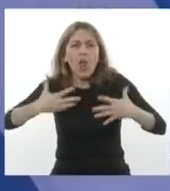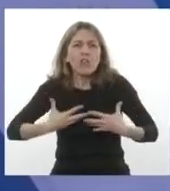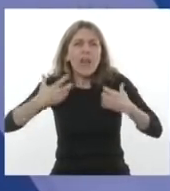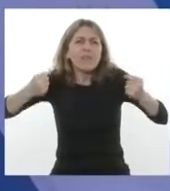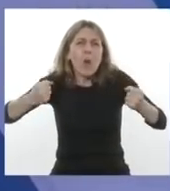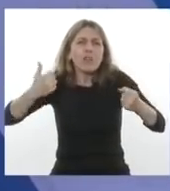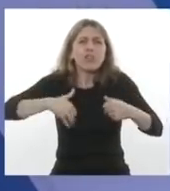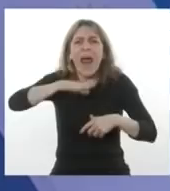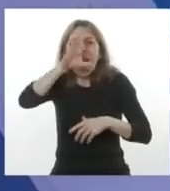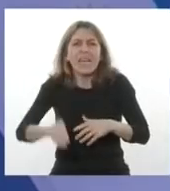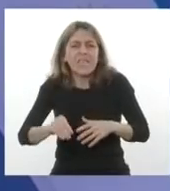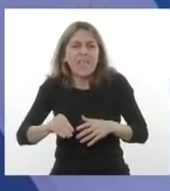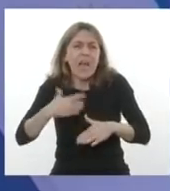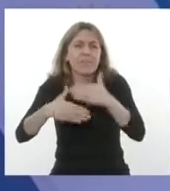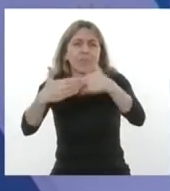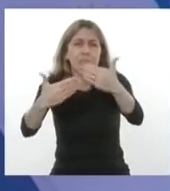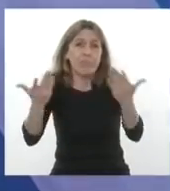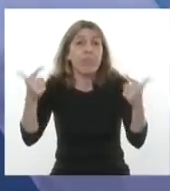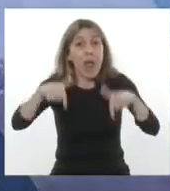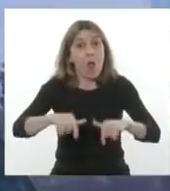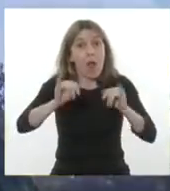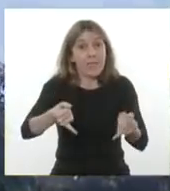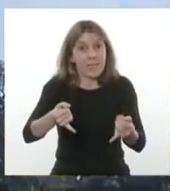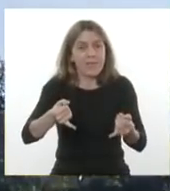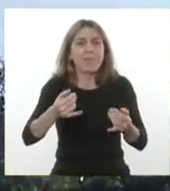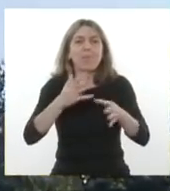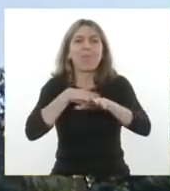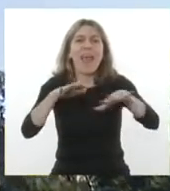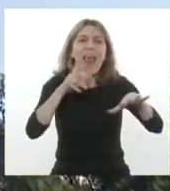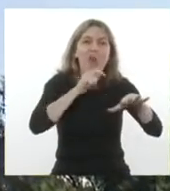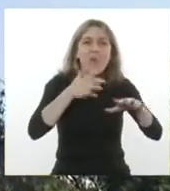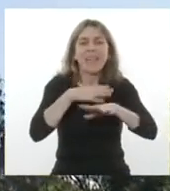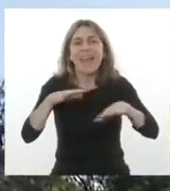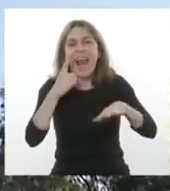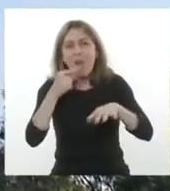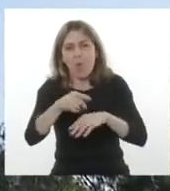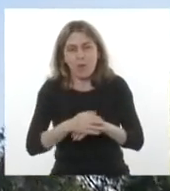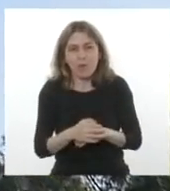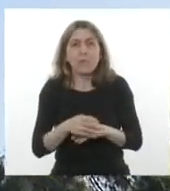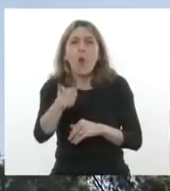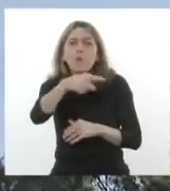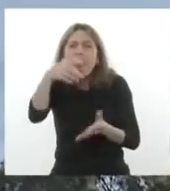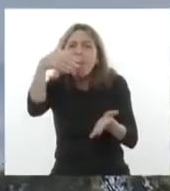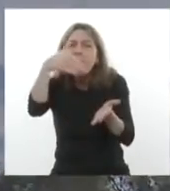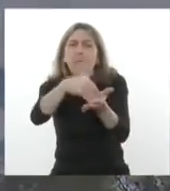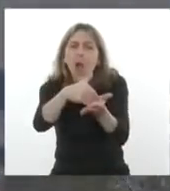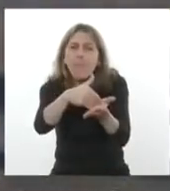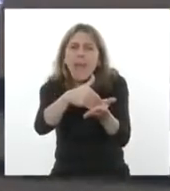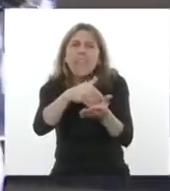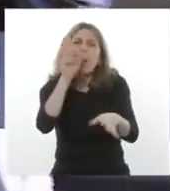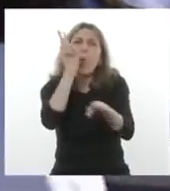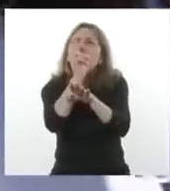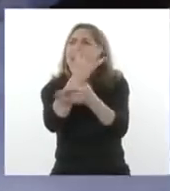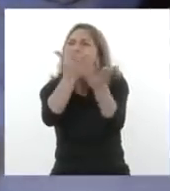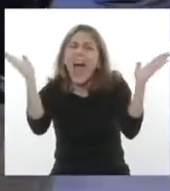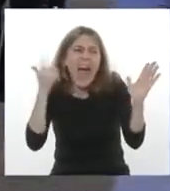todos. Ahora sí, alumnas y alumnos, prometen cuidar el ambiente y la vida para